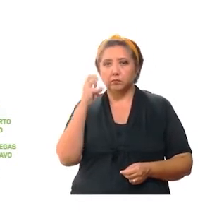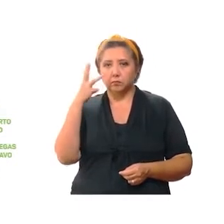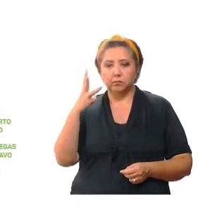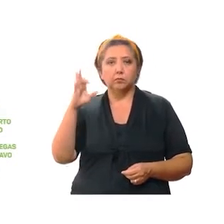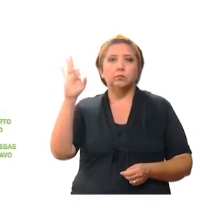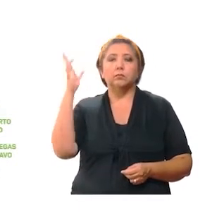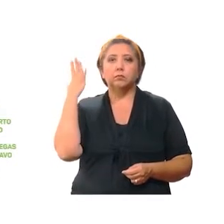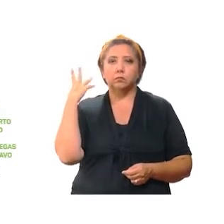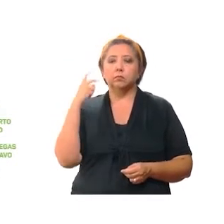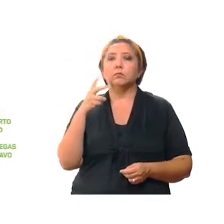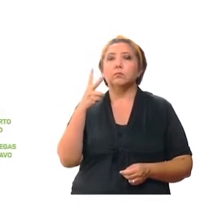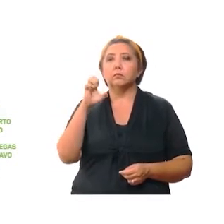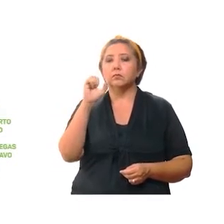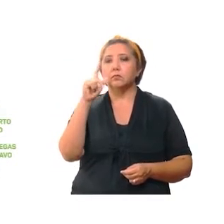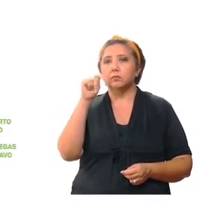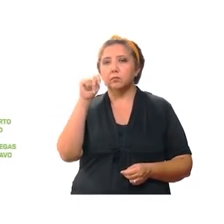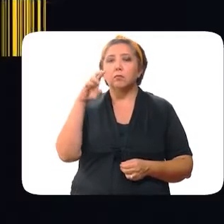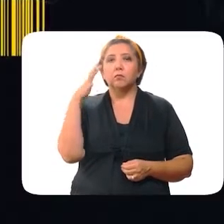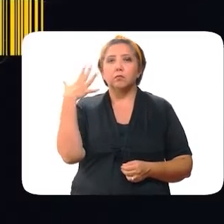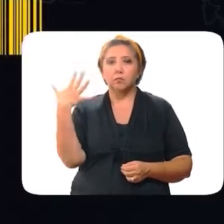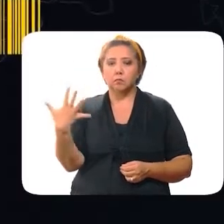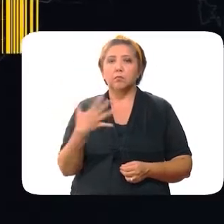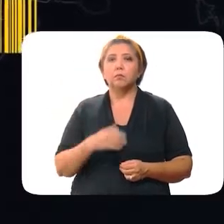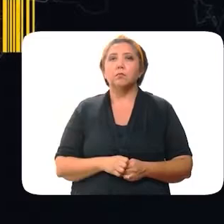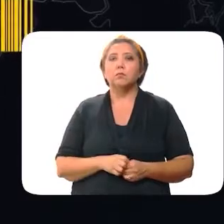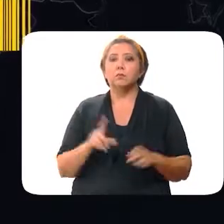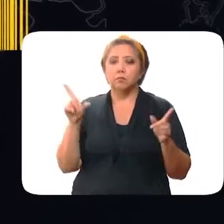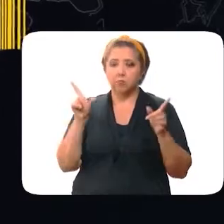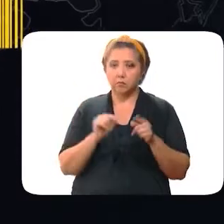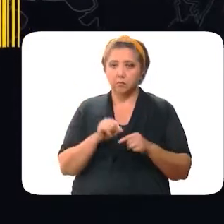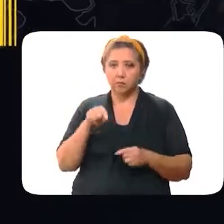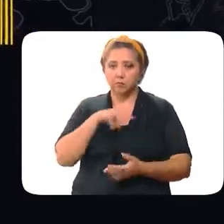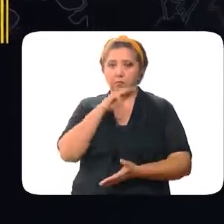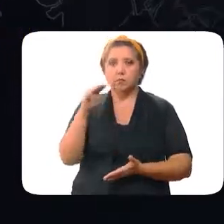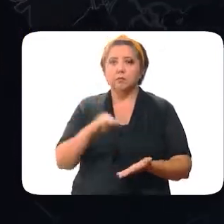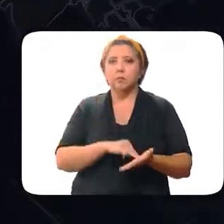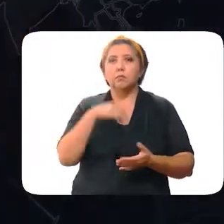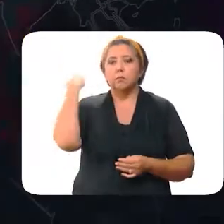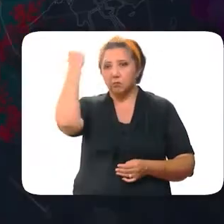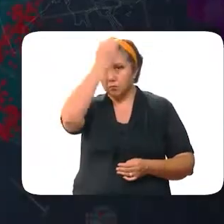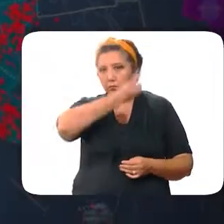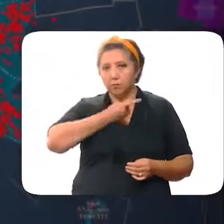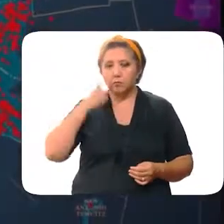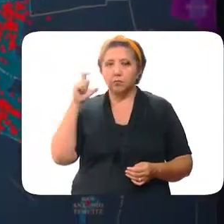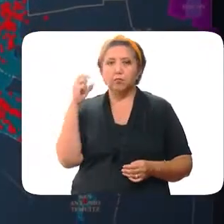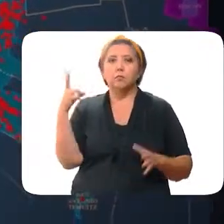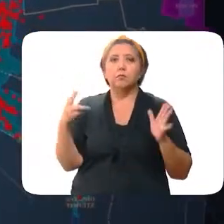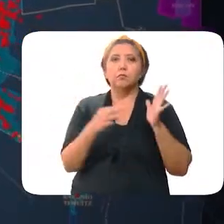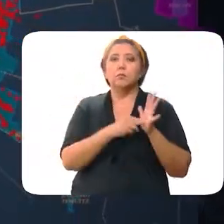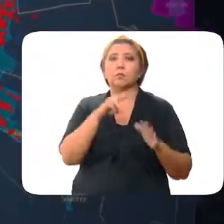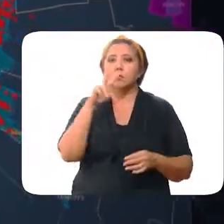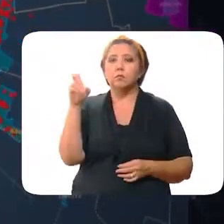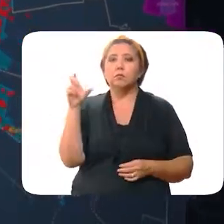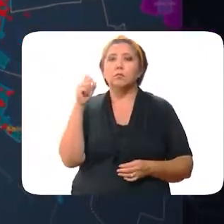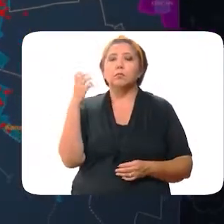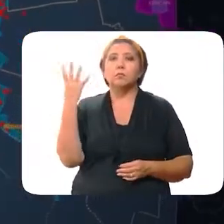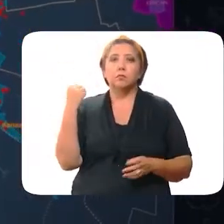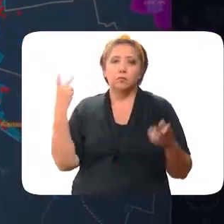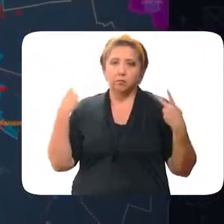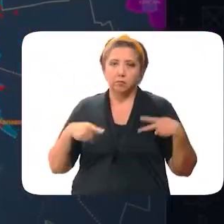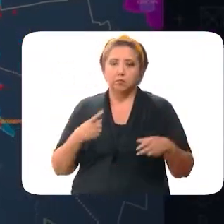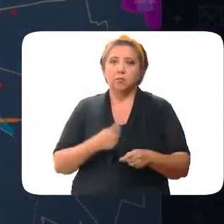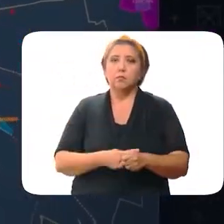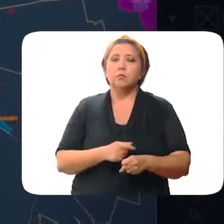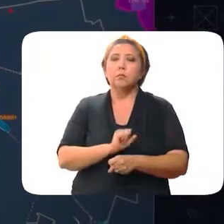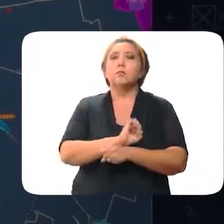635 pacientes positivos debido al fallecimiento de nueve hombres y dos mujeres en las últimas 24 horas se han perdido en